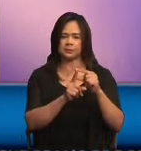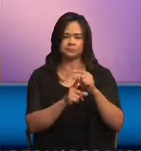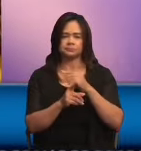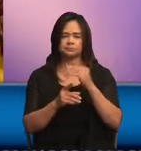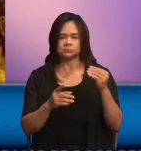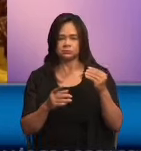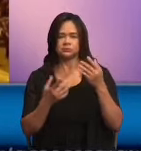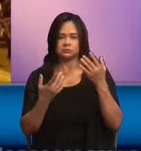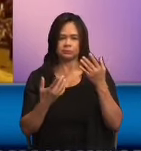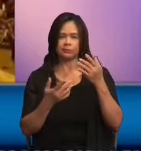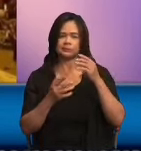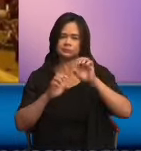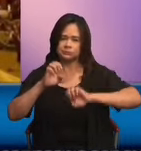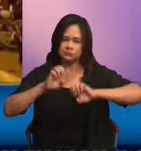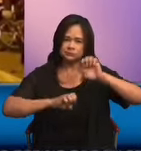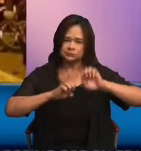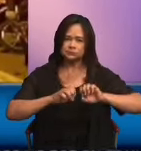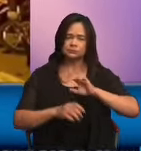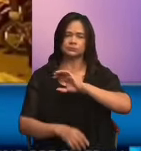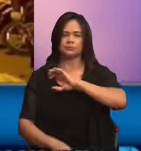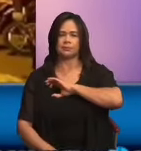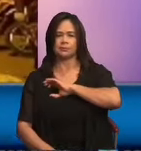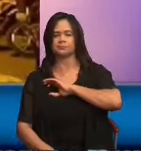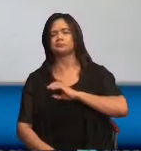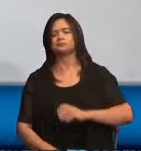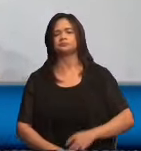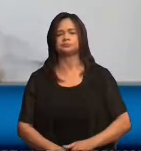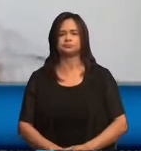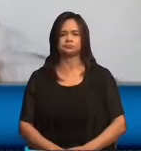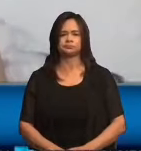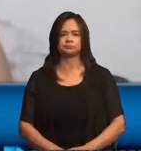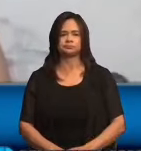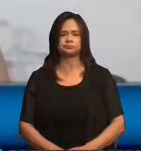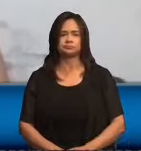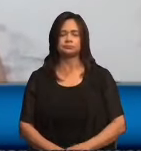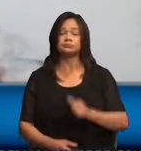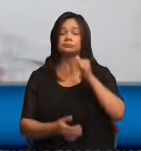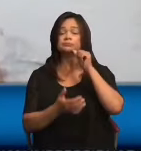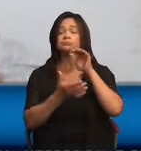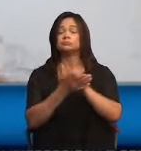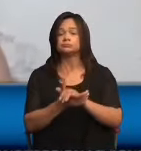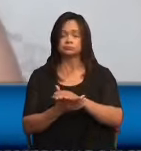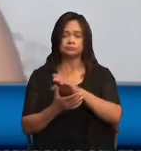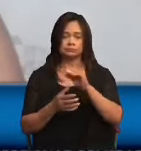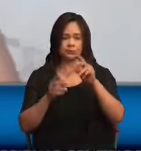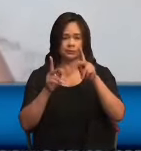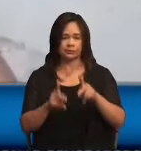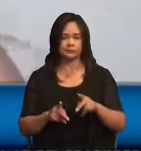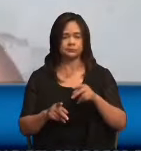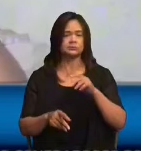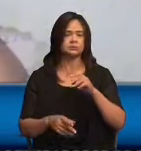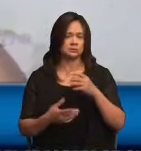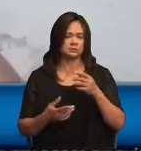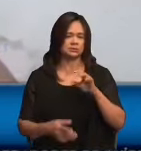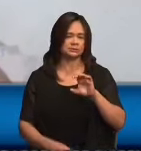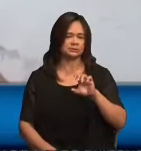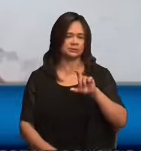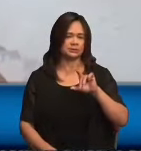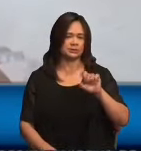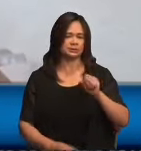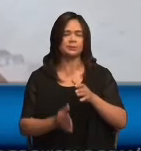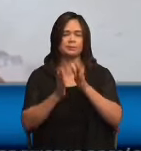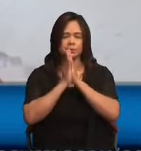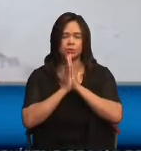cuales serán analizados en la policía científica. Mientras que la esposa de una de las víctimas, Celis Guzmán, solo